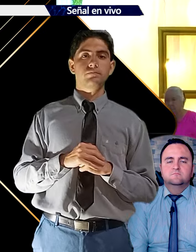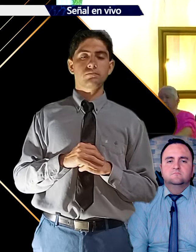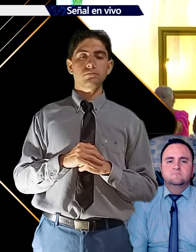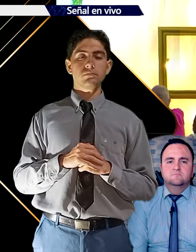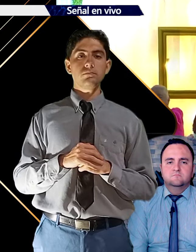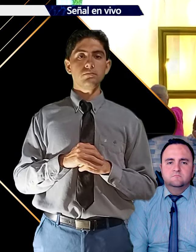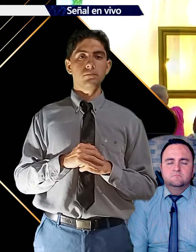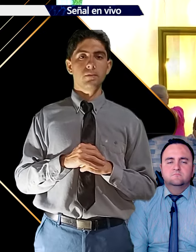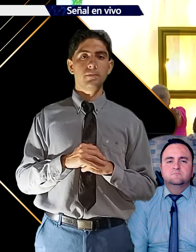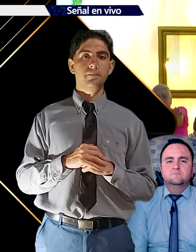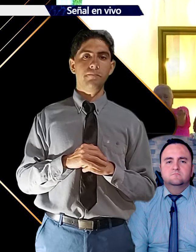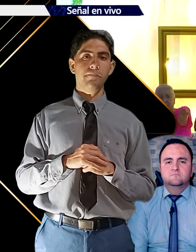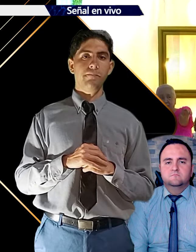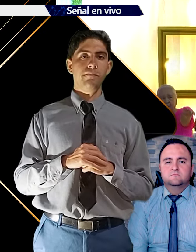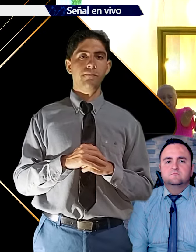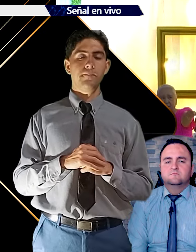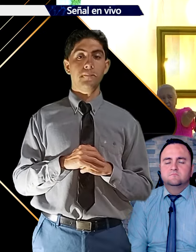Y ve, hermanos,